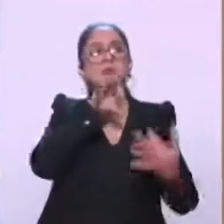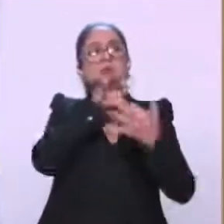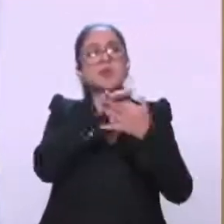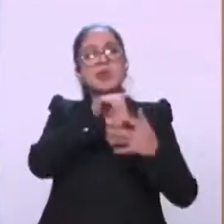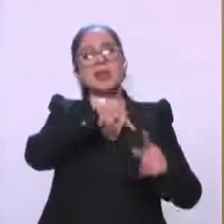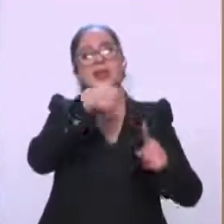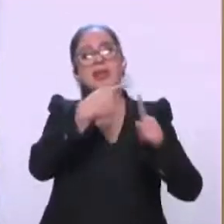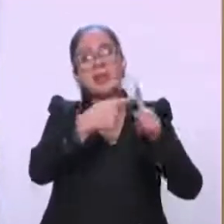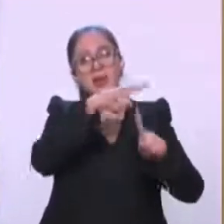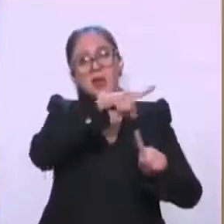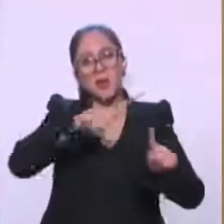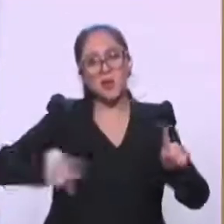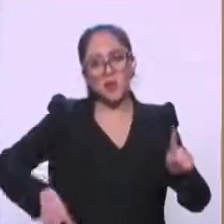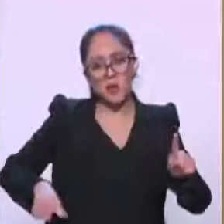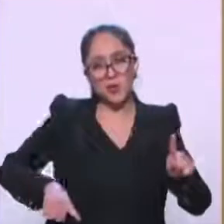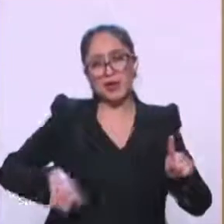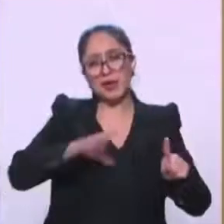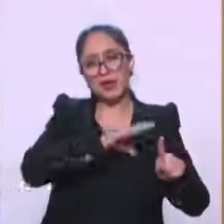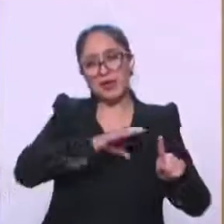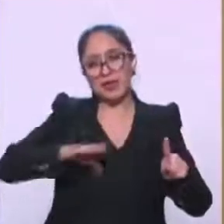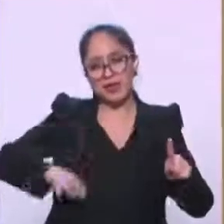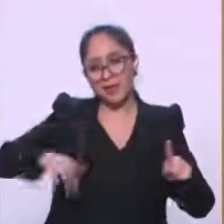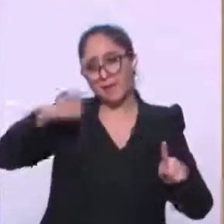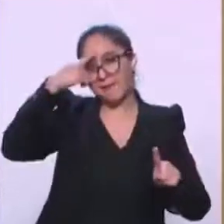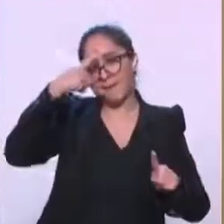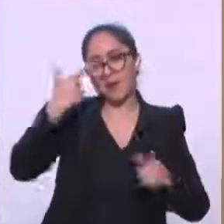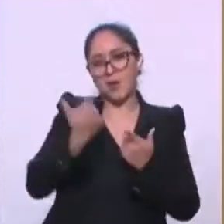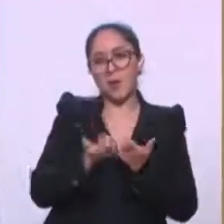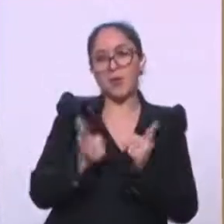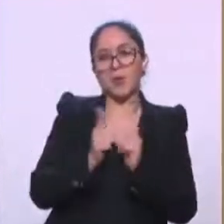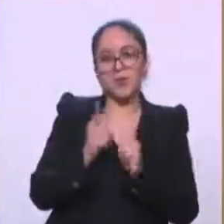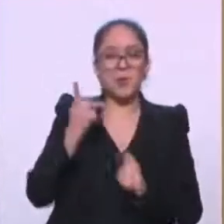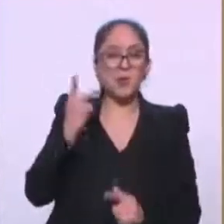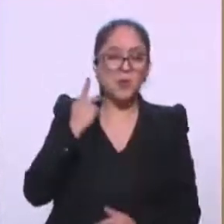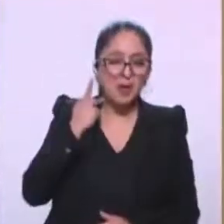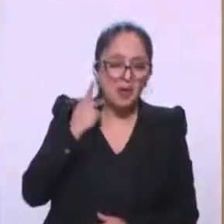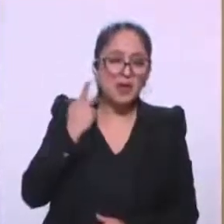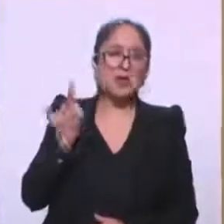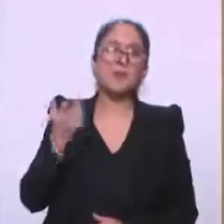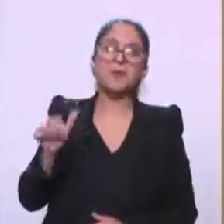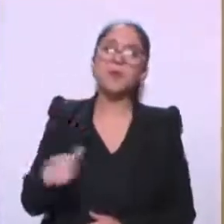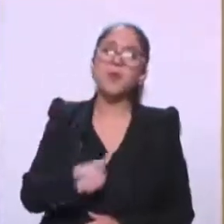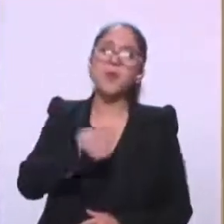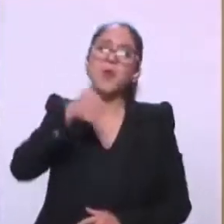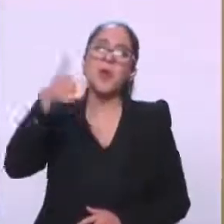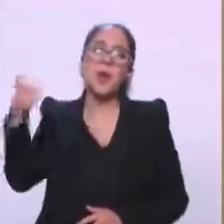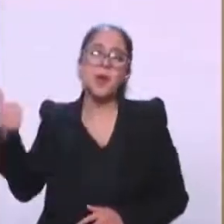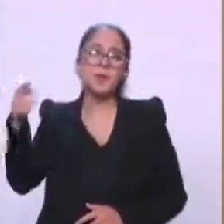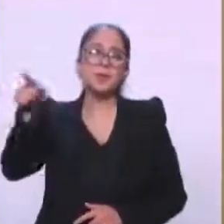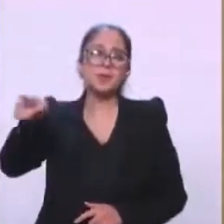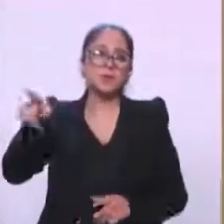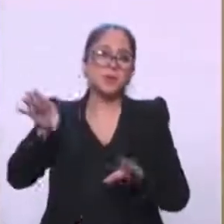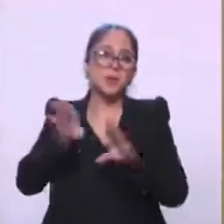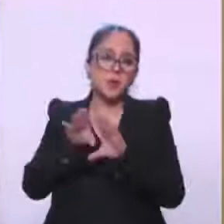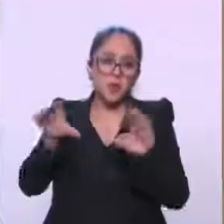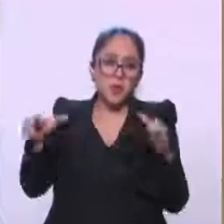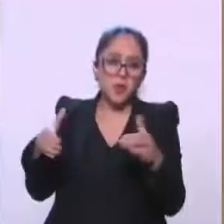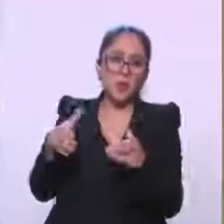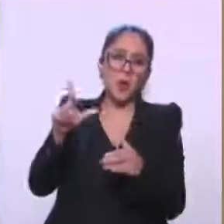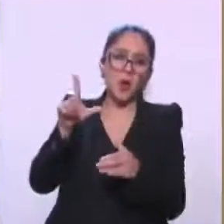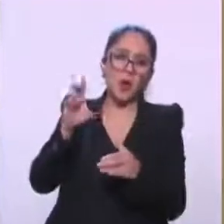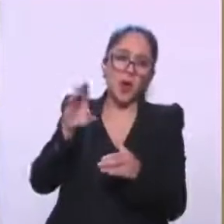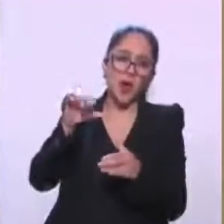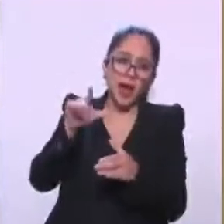tengan solamente, digamos, legislaturas locales van a depender, yo creo, mucho de